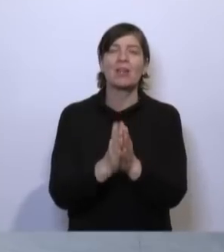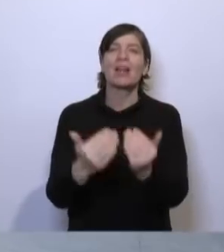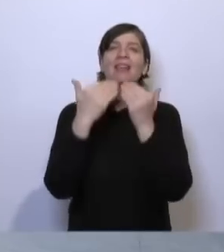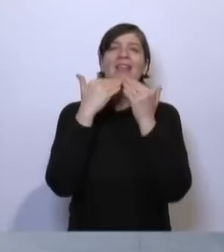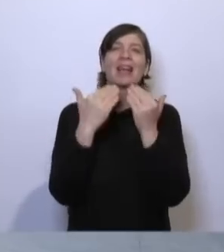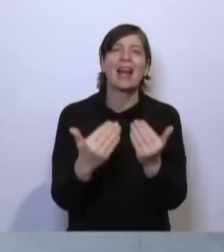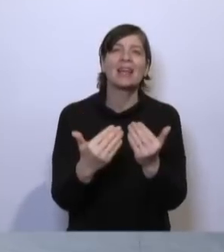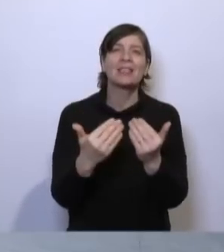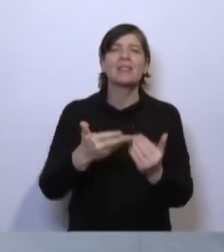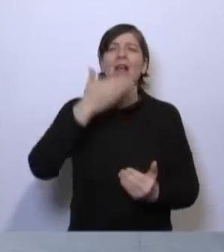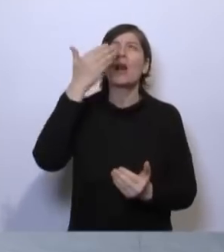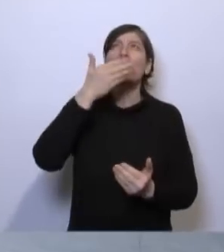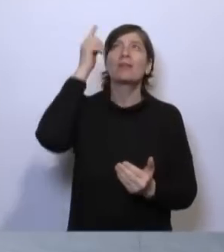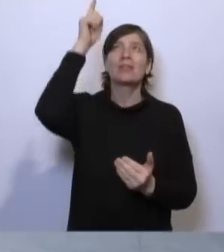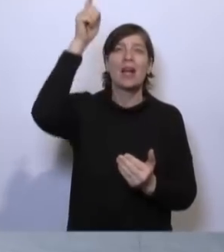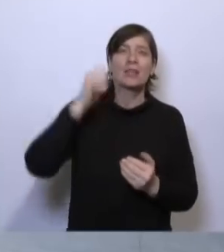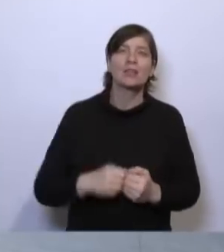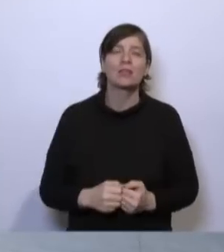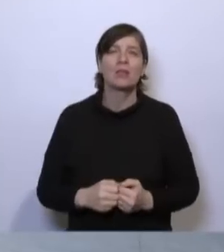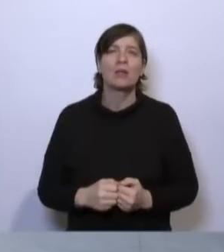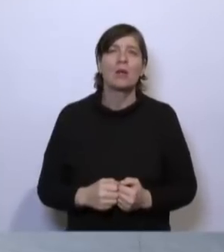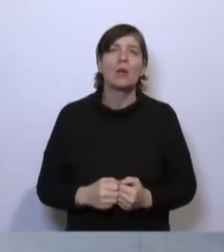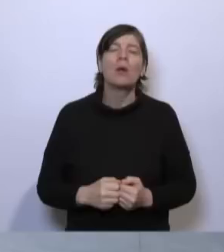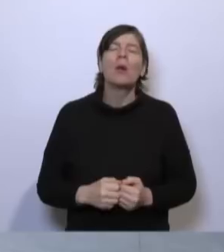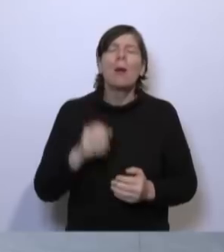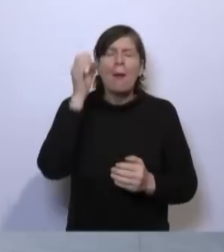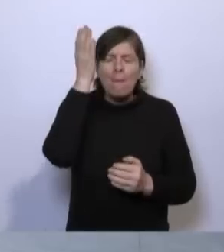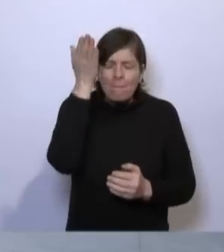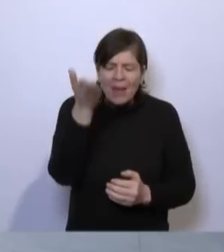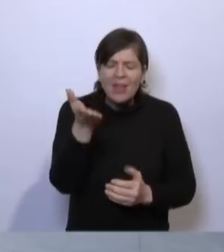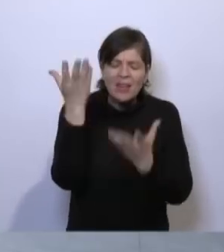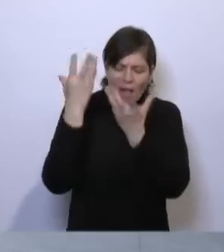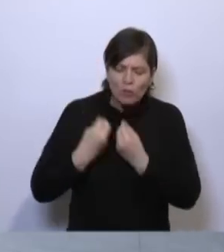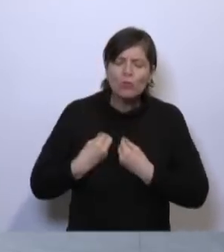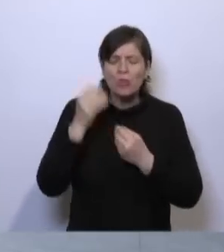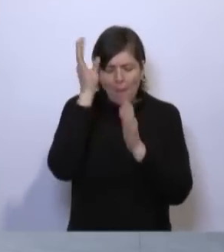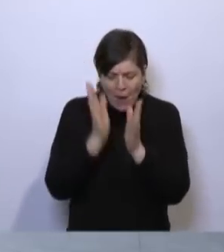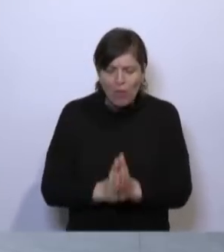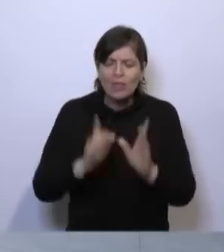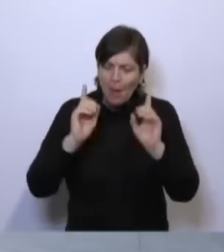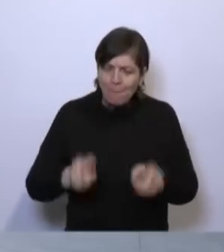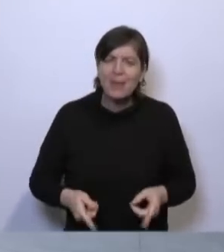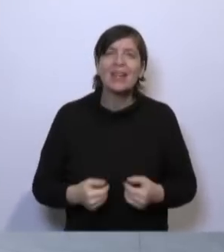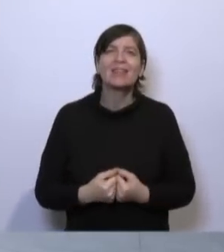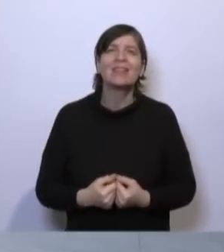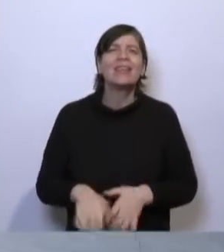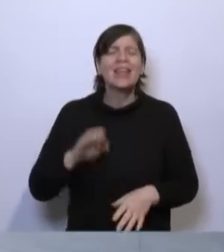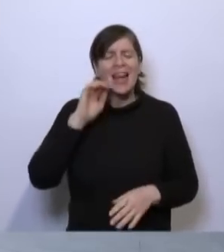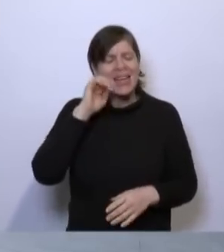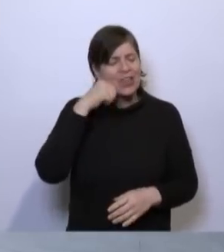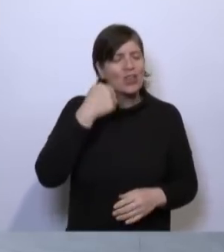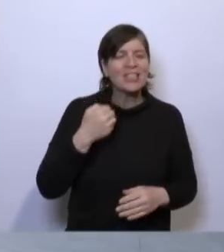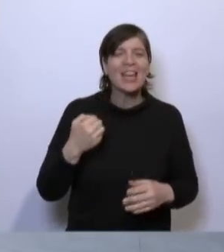Darte gracias y alabanzas, pedirte ayuda y perdón.